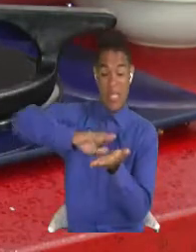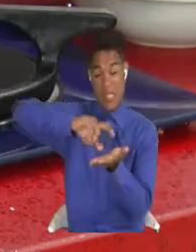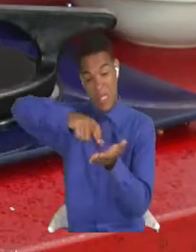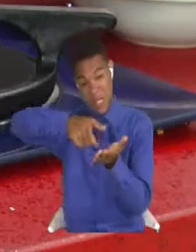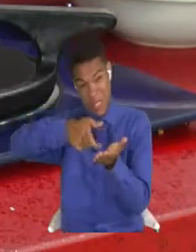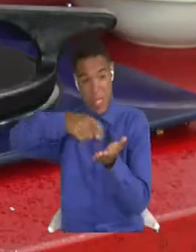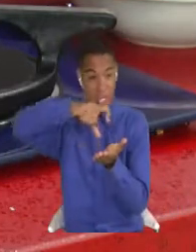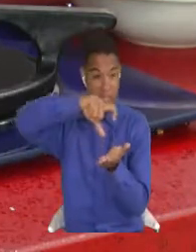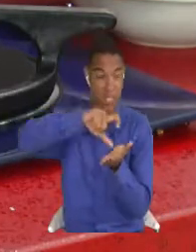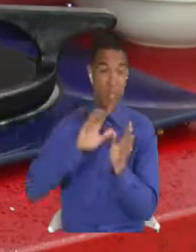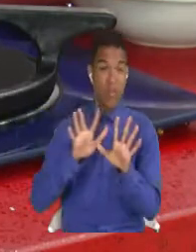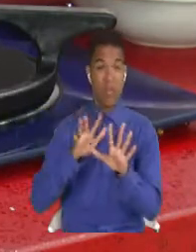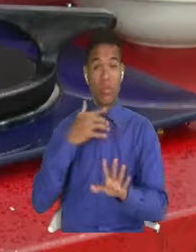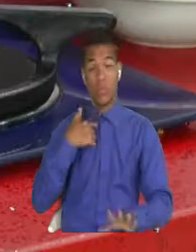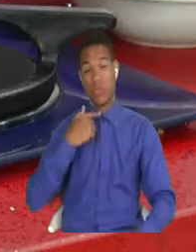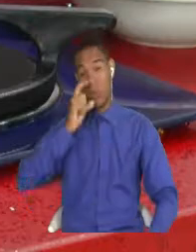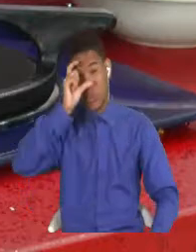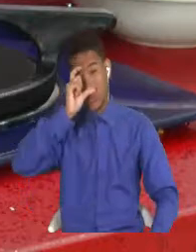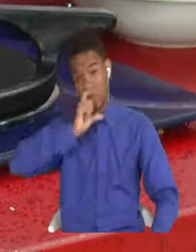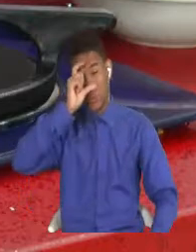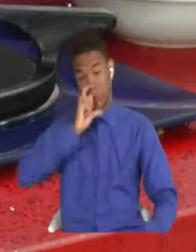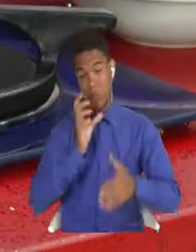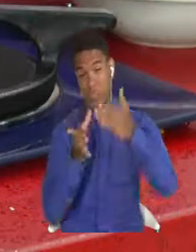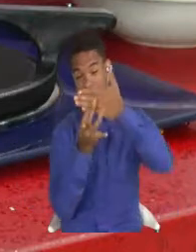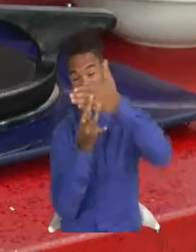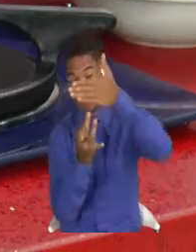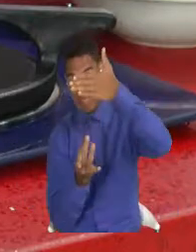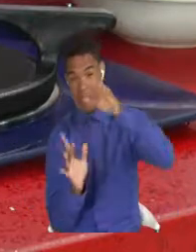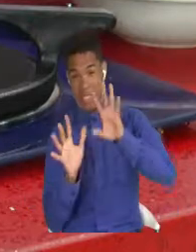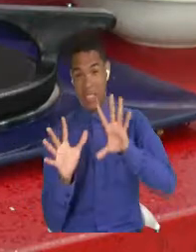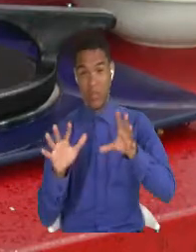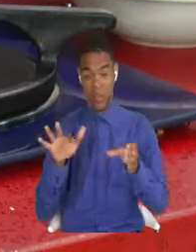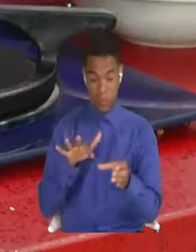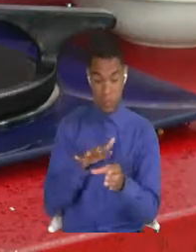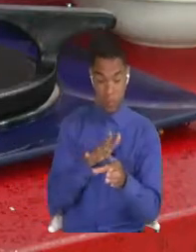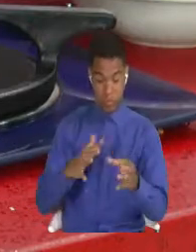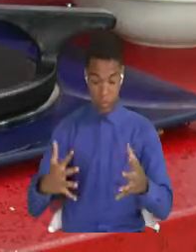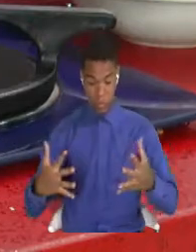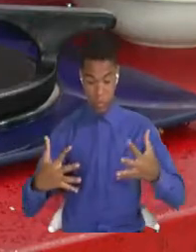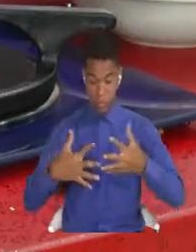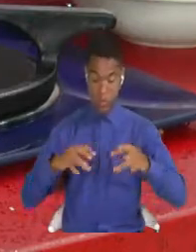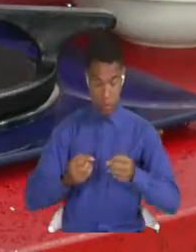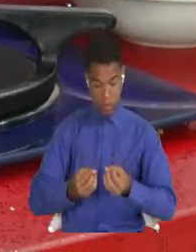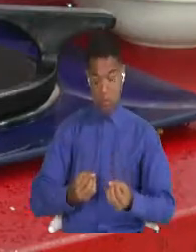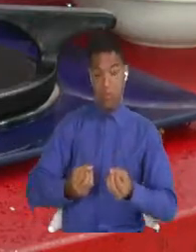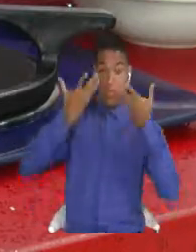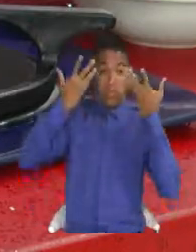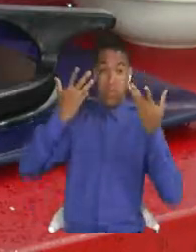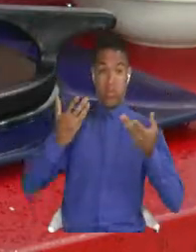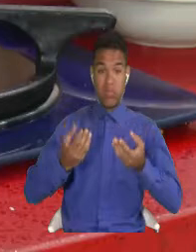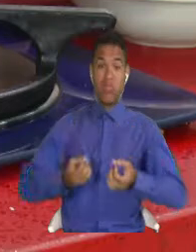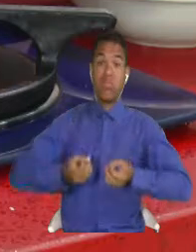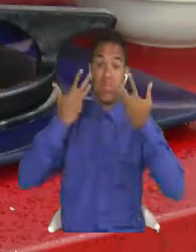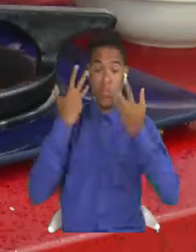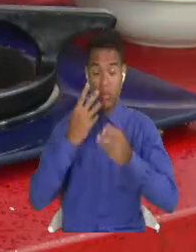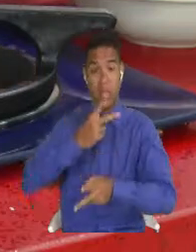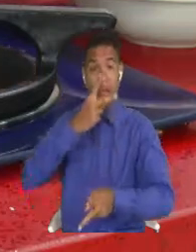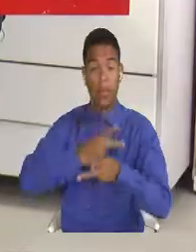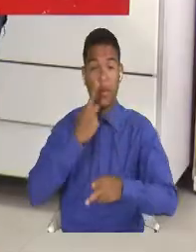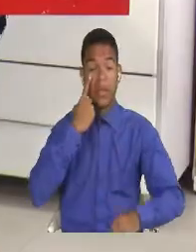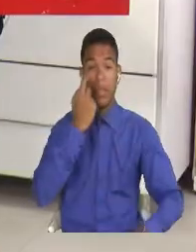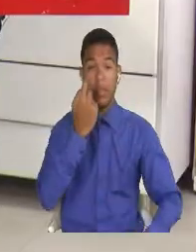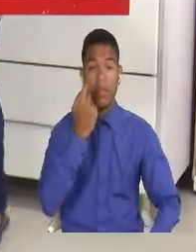porque ella con su cantidad de grasas y al tocar medio líquido, de una vez va a empezar a expulsarse como si tuviera una